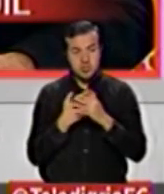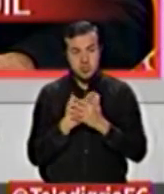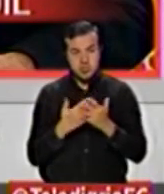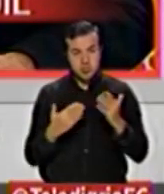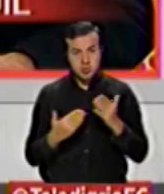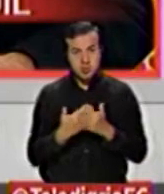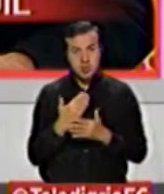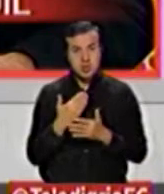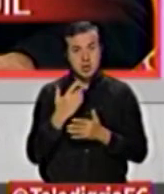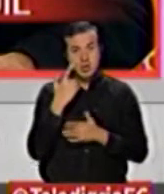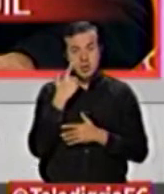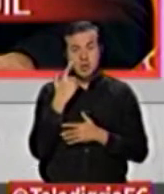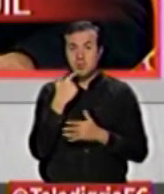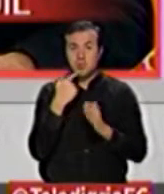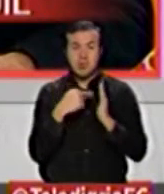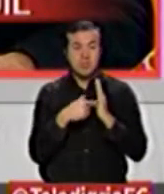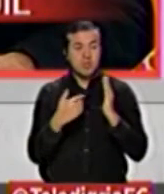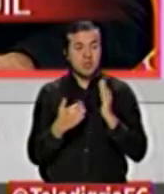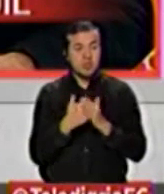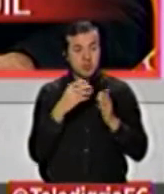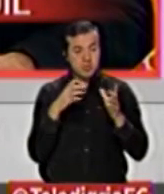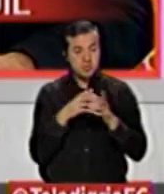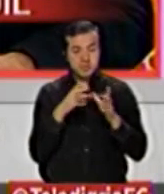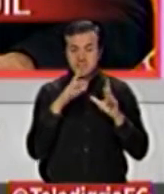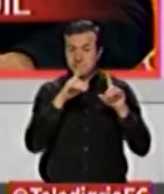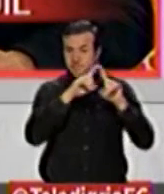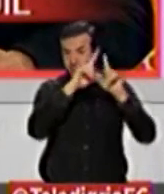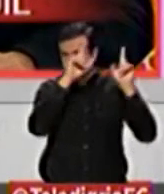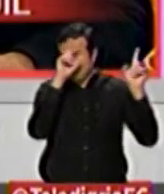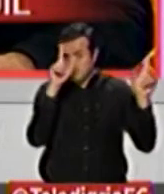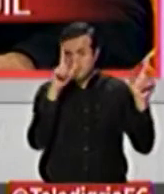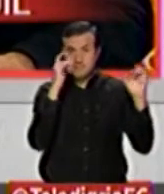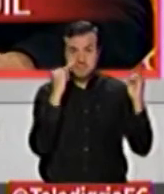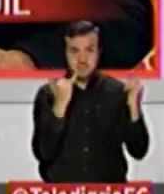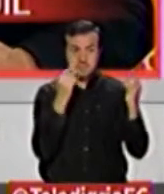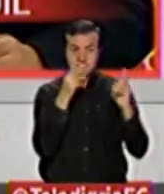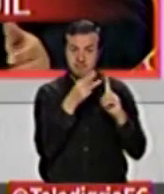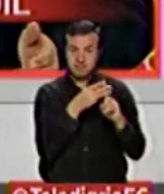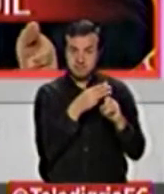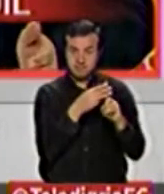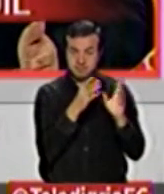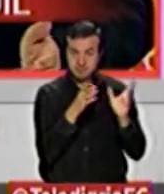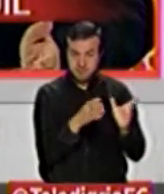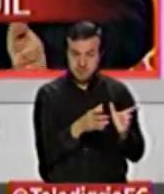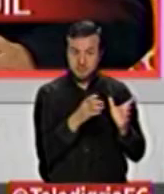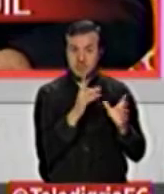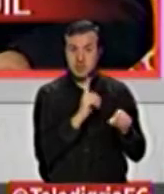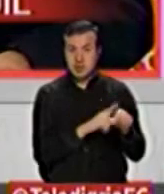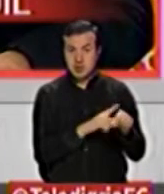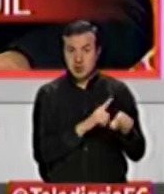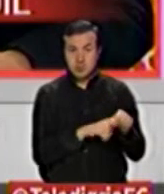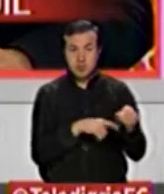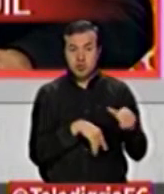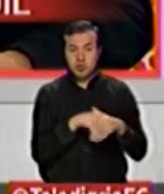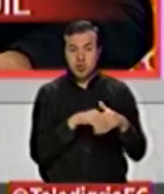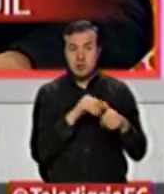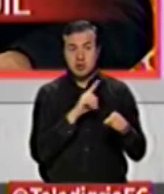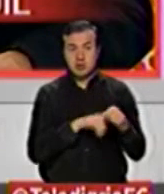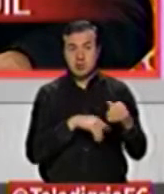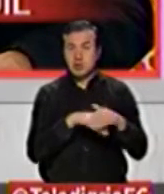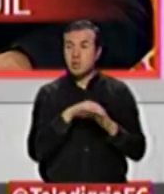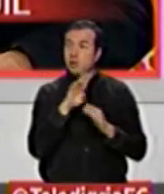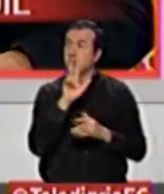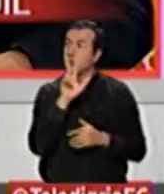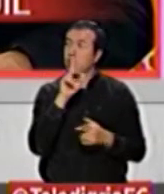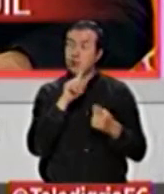Entonces, uno de ellos es la constitución de empresas, ahora va a ser en línea, y el tiempo no debe tomar más de 3 a 5